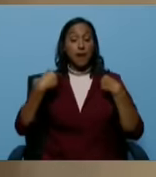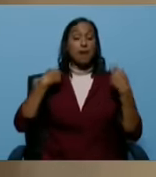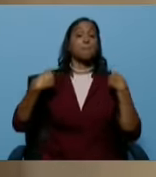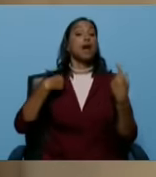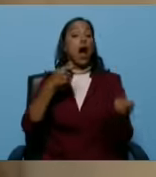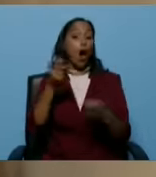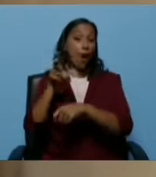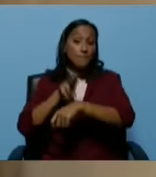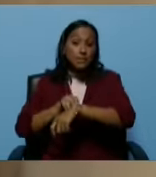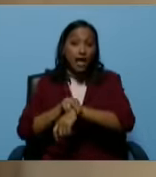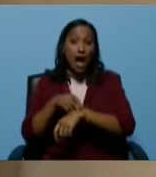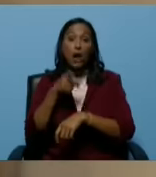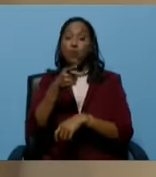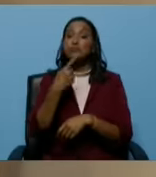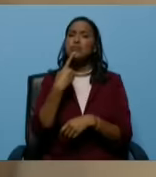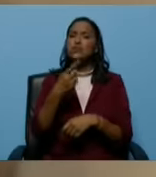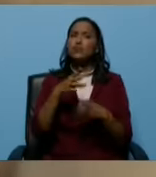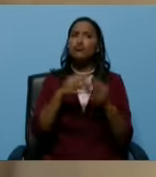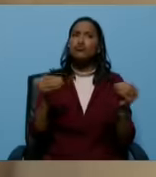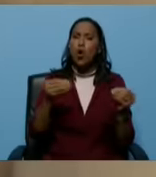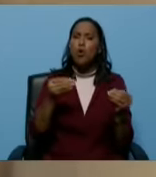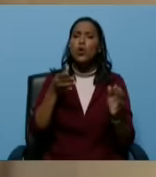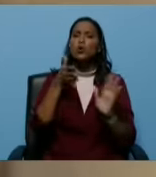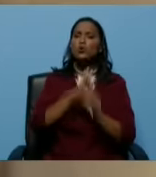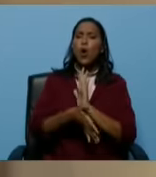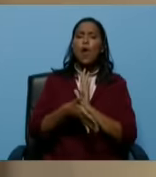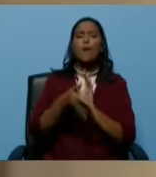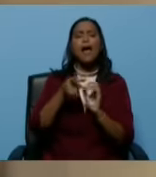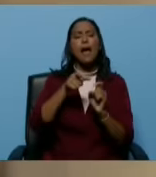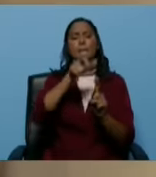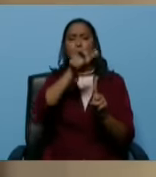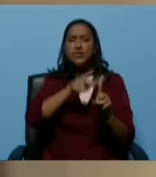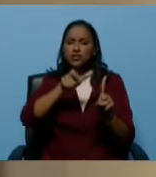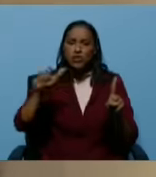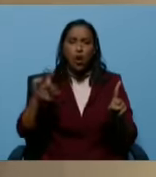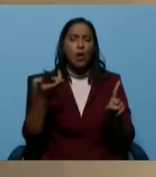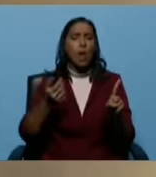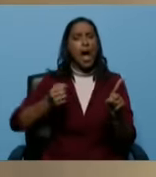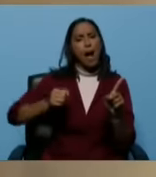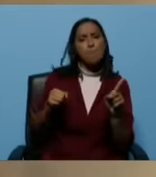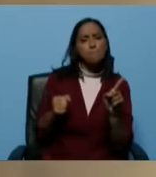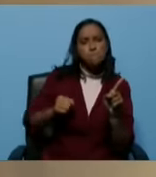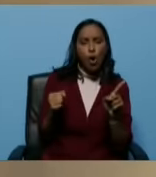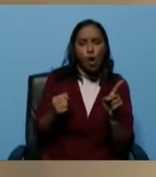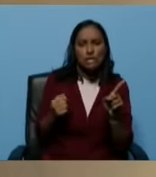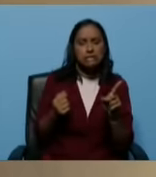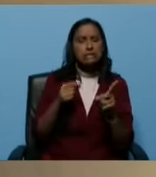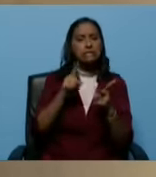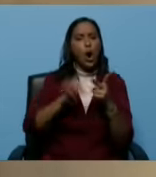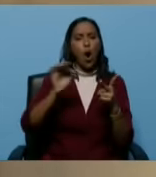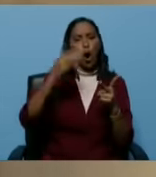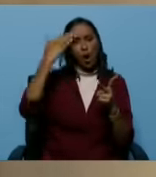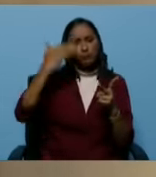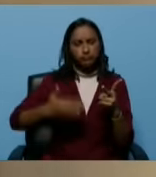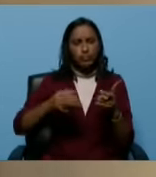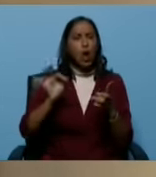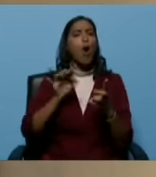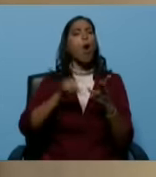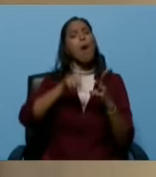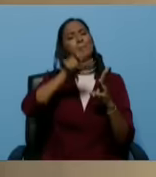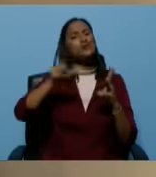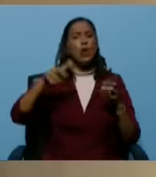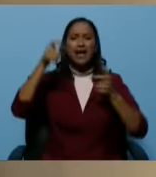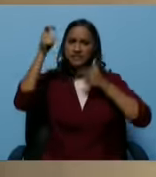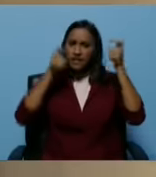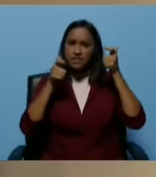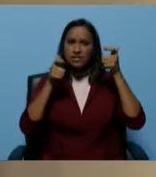mayoría o todos son víctimas, digamos, funcionarios o militantes del proceso bolivariano.